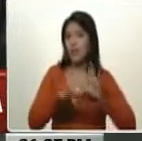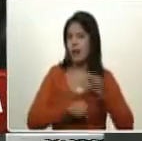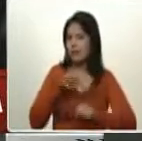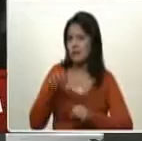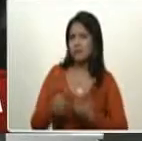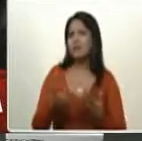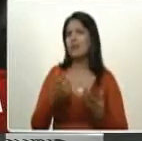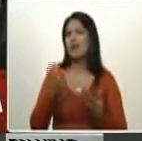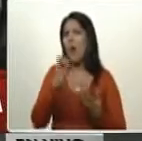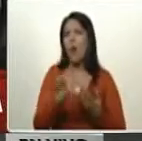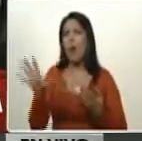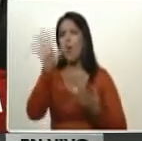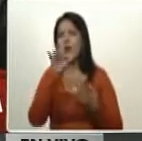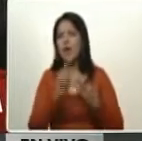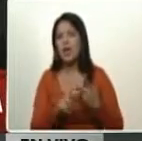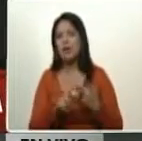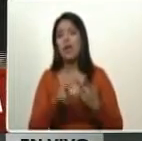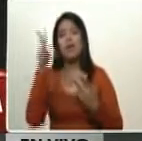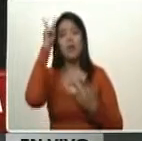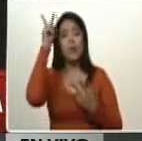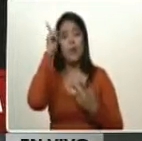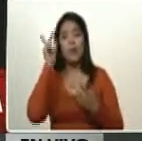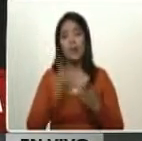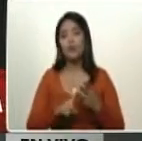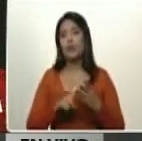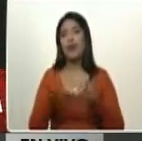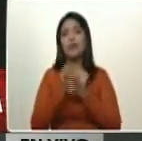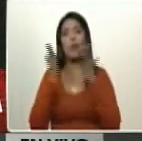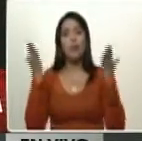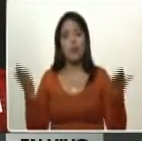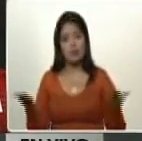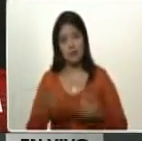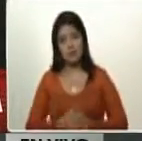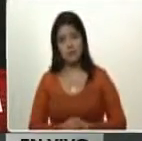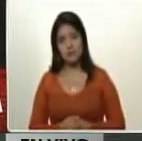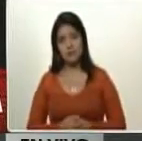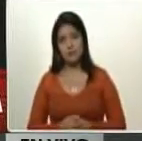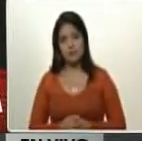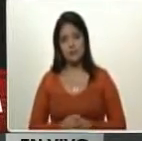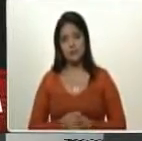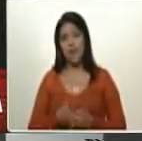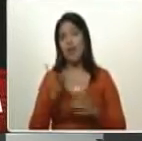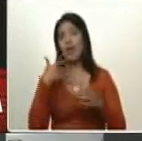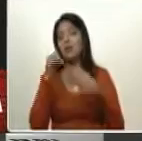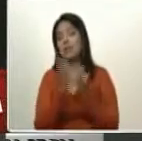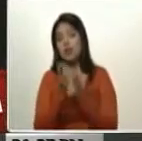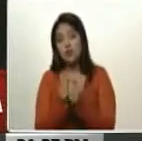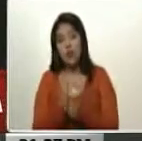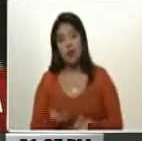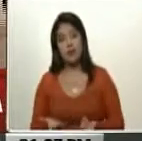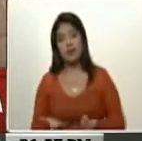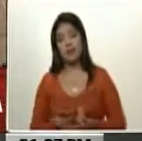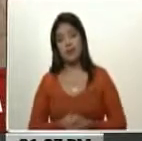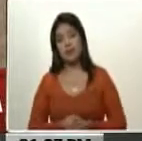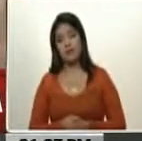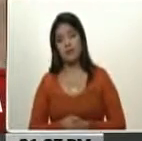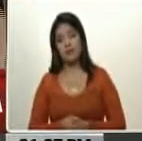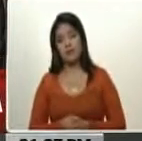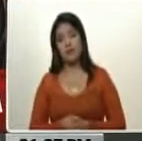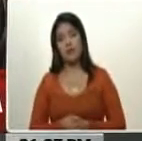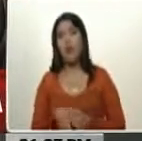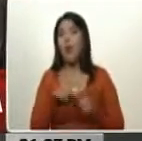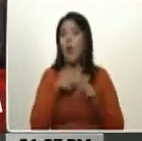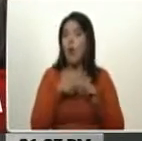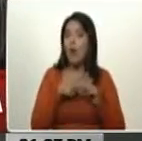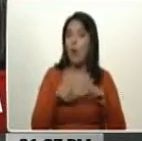de Oriente, de los Caribes, de Cumaná, de Anzuategui? Ese es otro